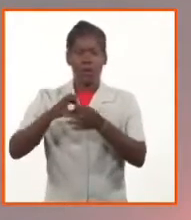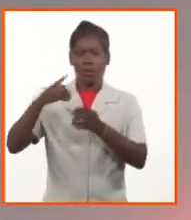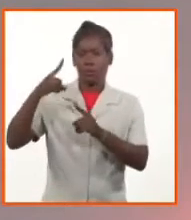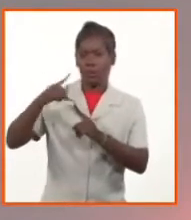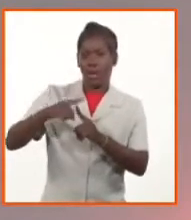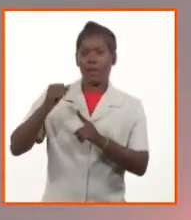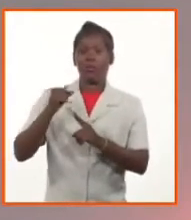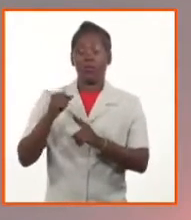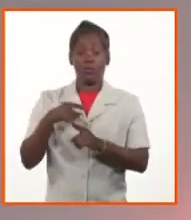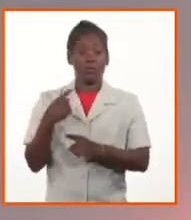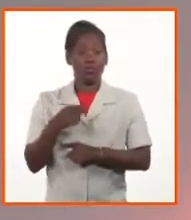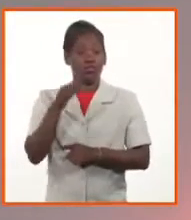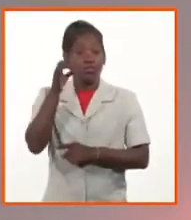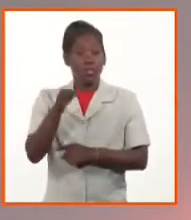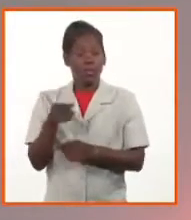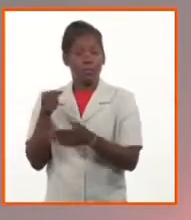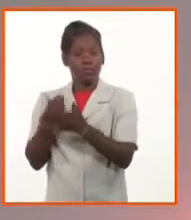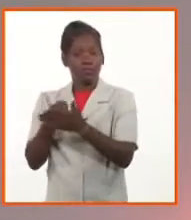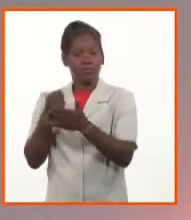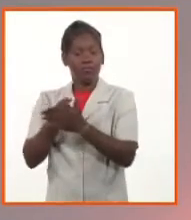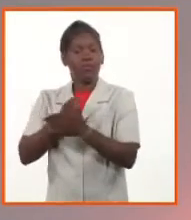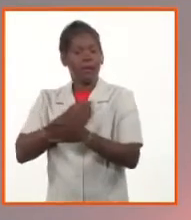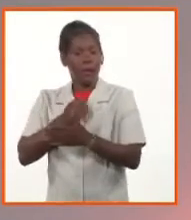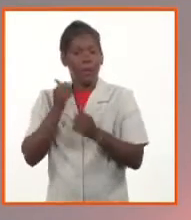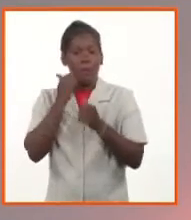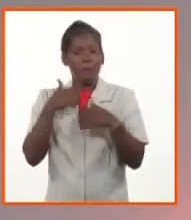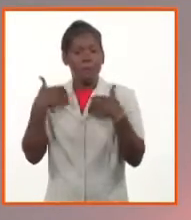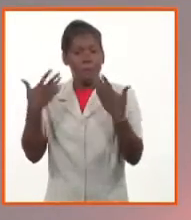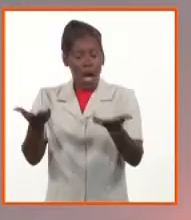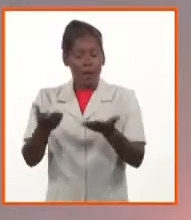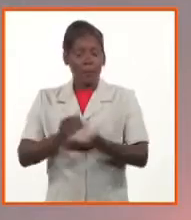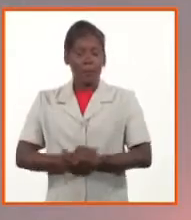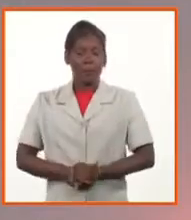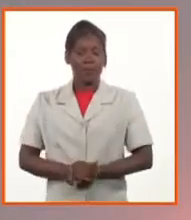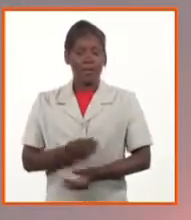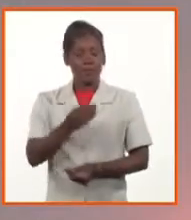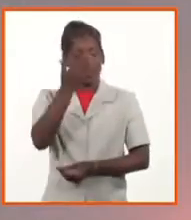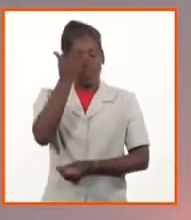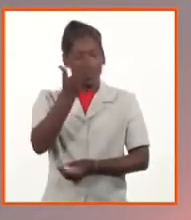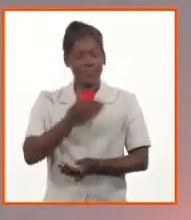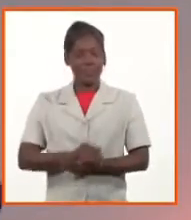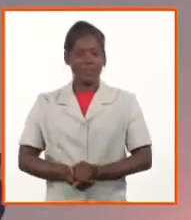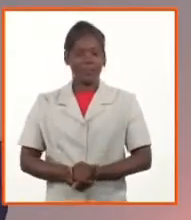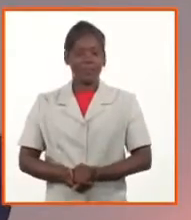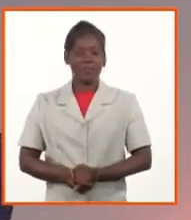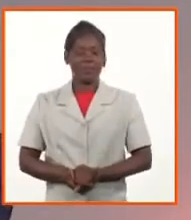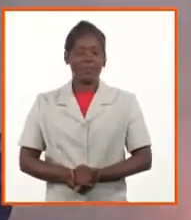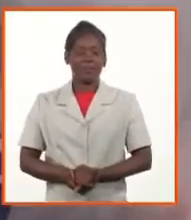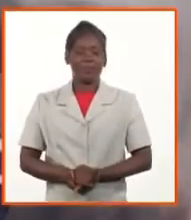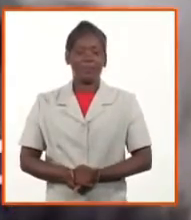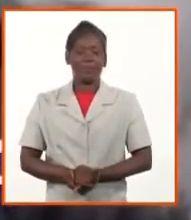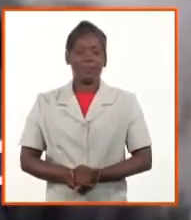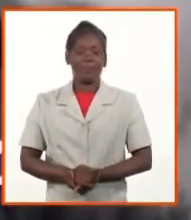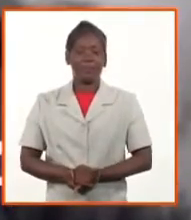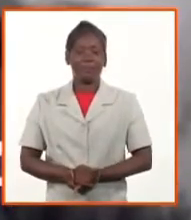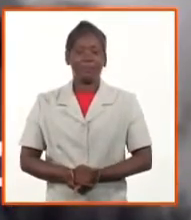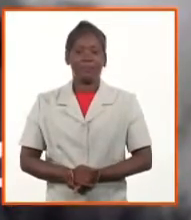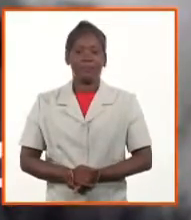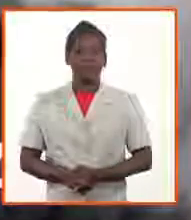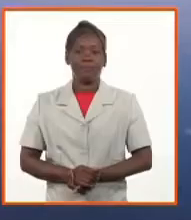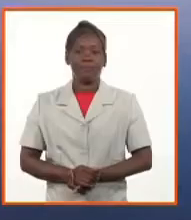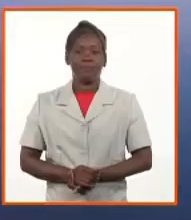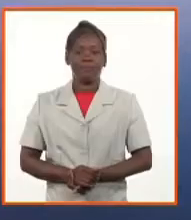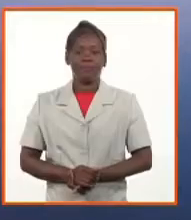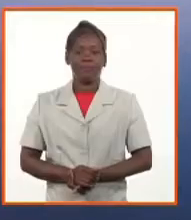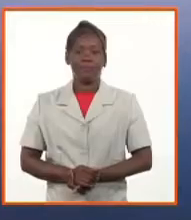nosotros estamos insatisfechos, sabemos que tenemos que hacer mucho más. Gracias, Yacel.